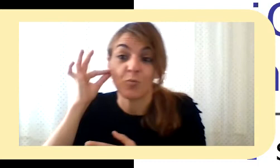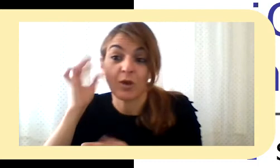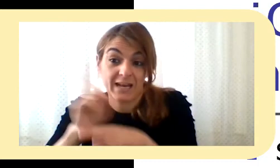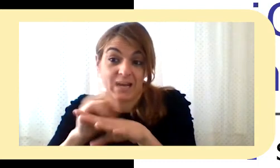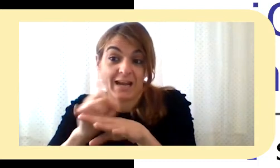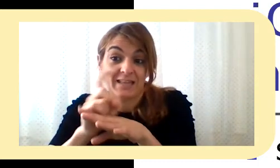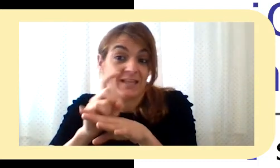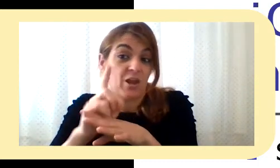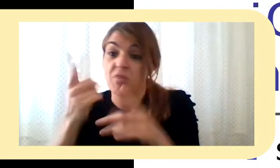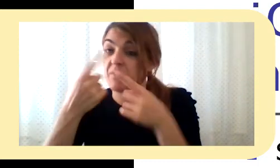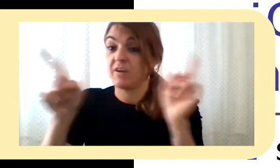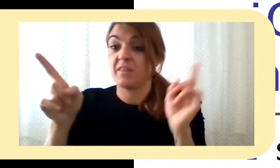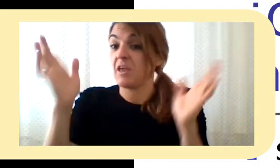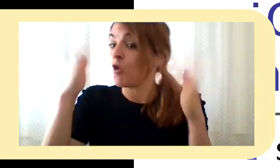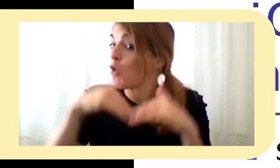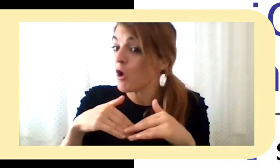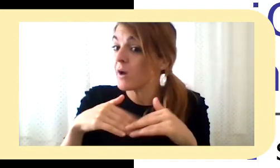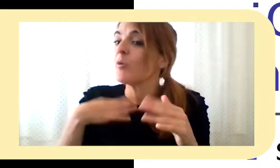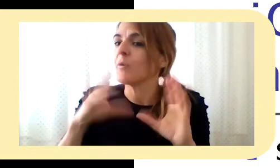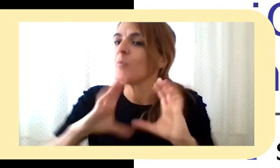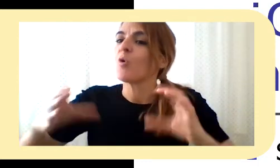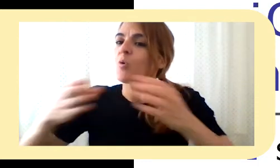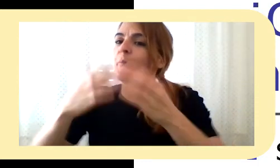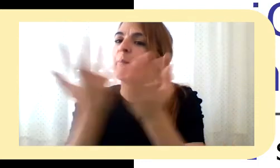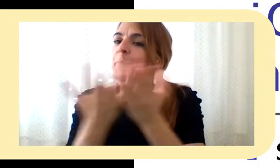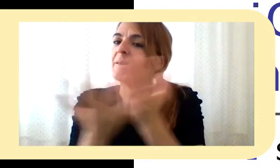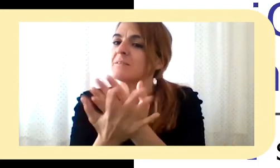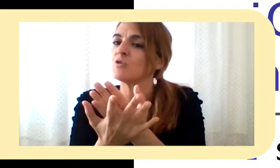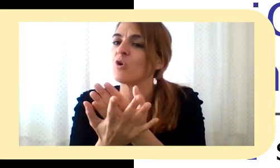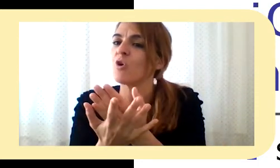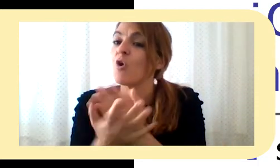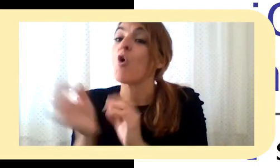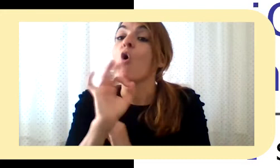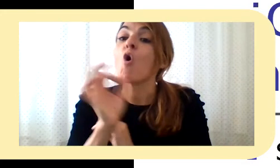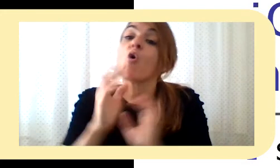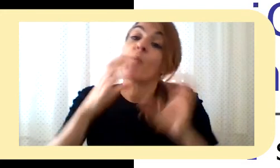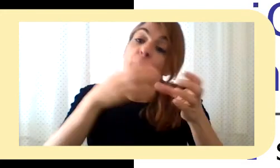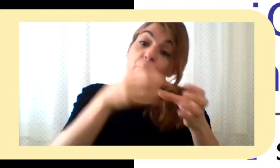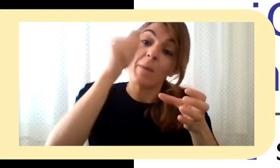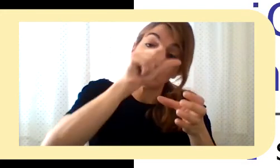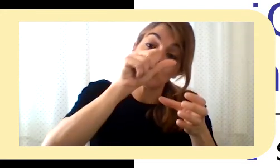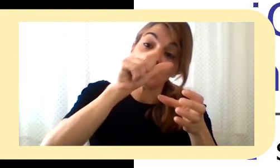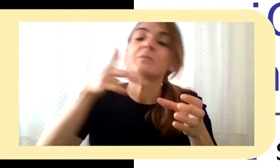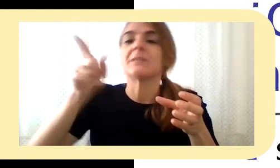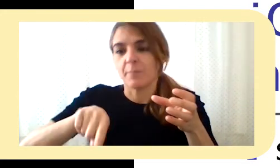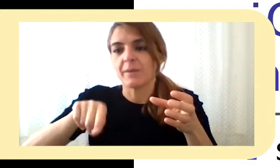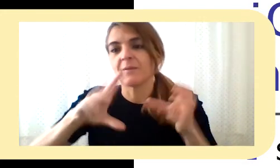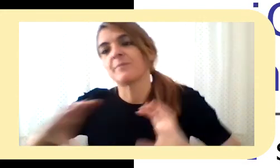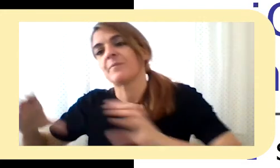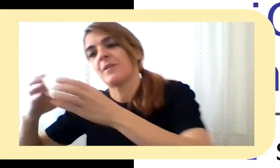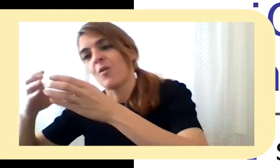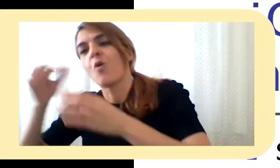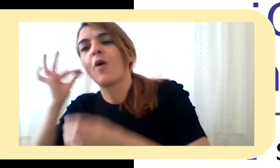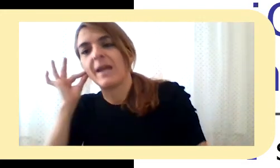se pueden a veces estudiar solo macho, pero entonces también solo hembra. Entonces, también